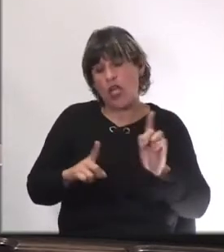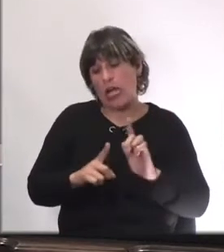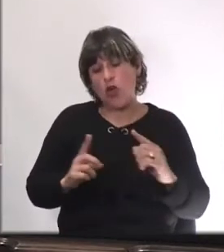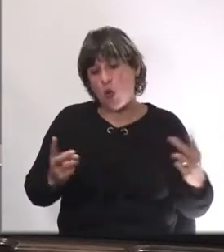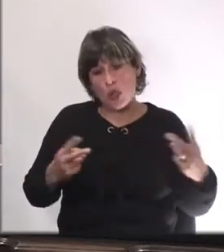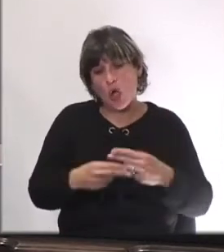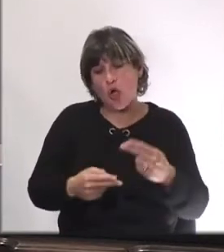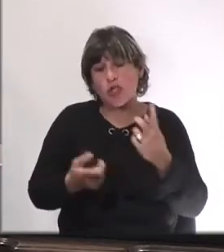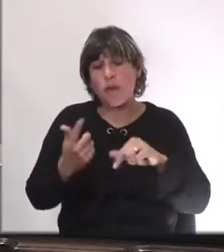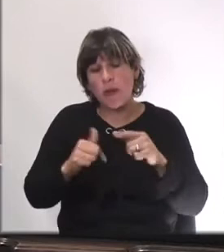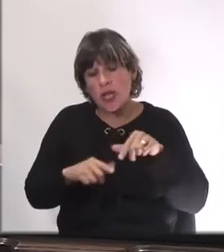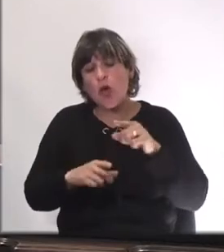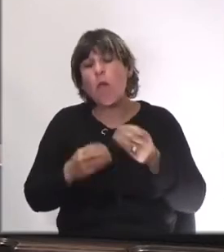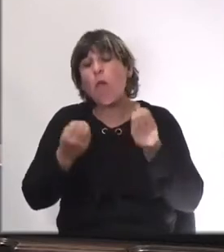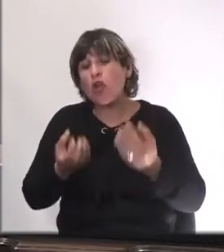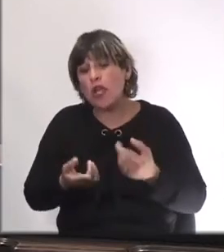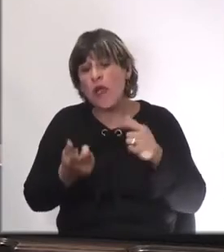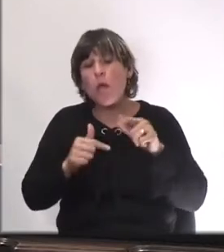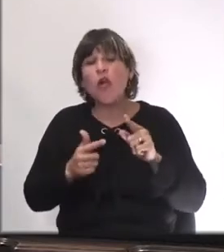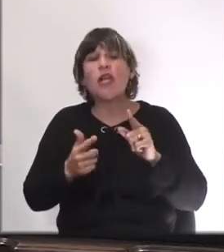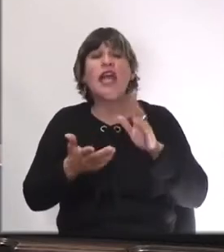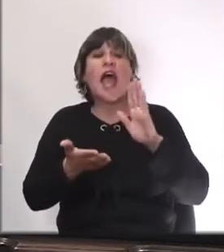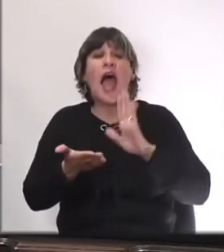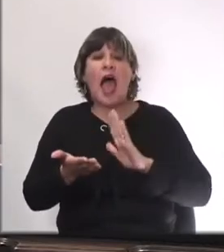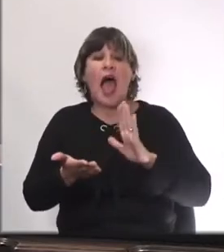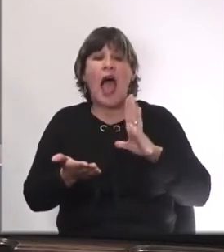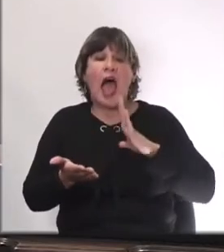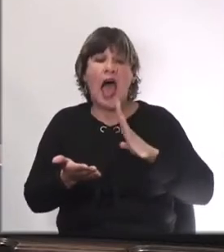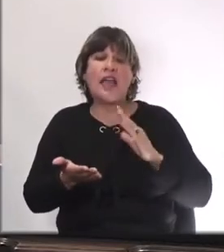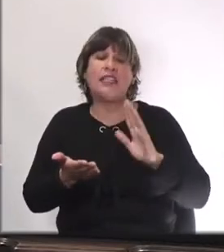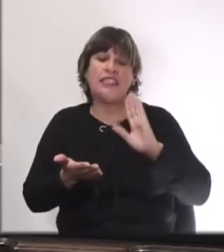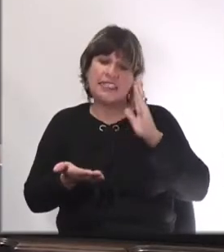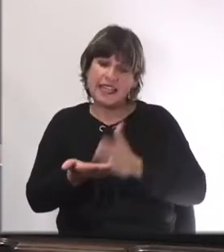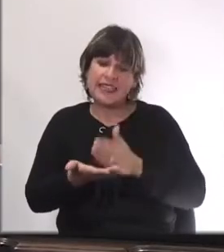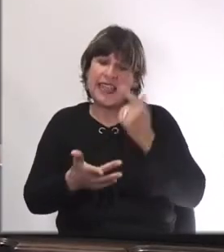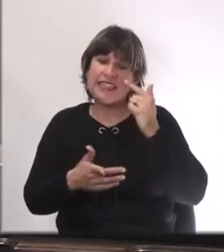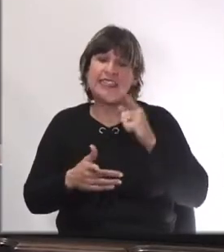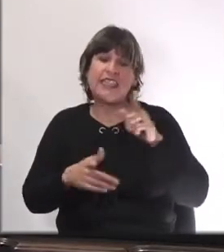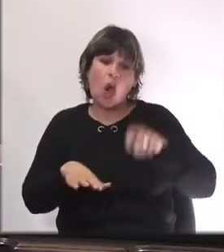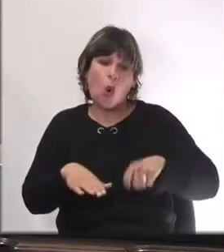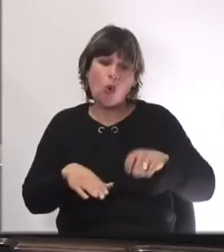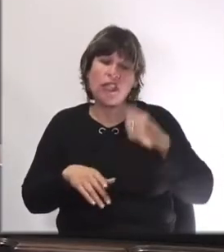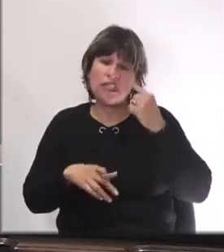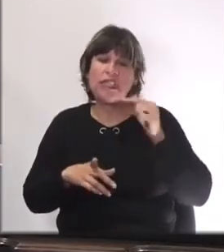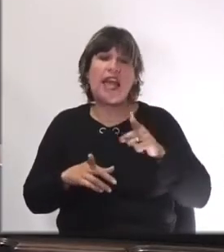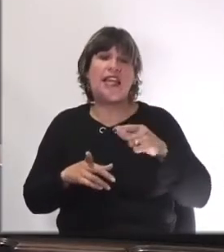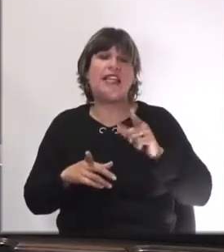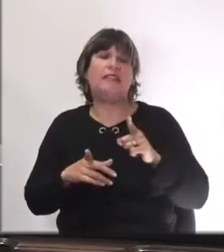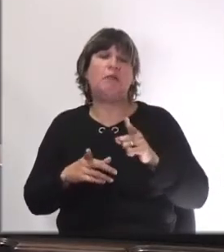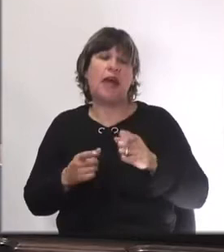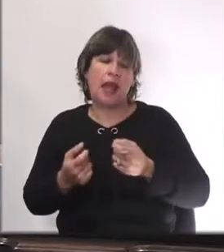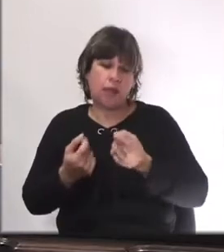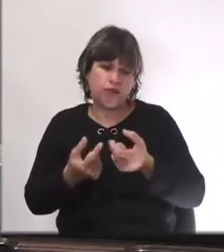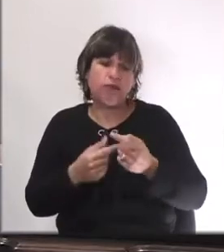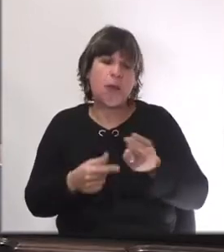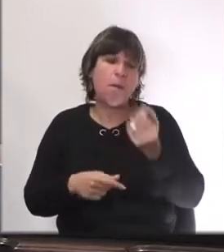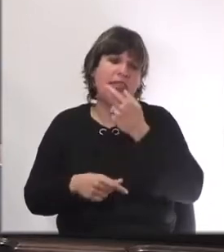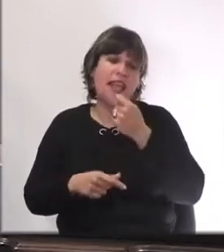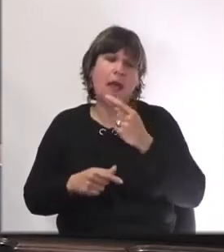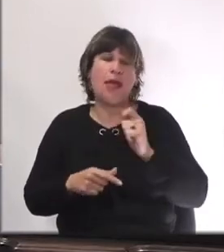judiciales relacionadas con medicamentos de alto precio y no con decisiones